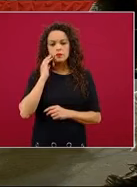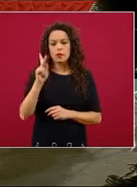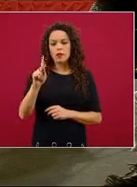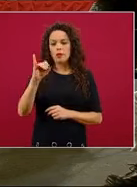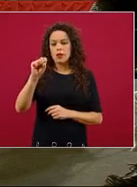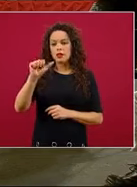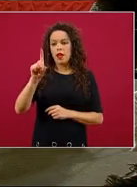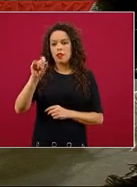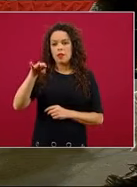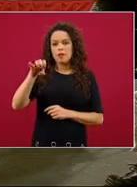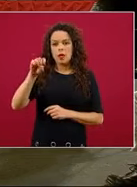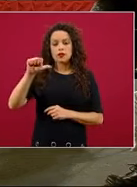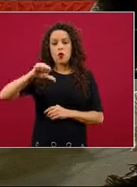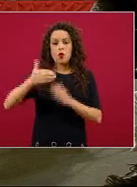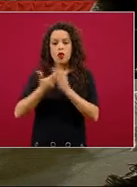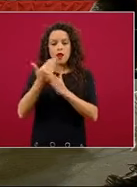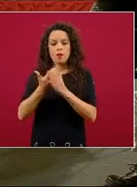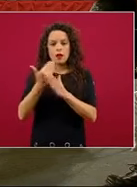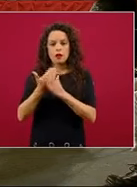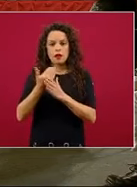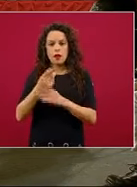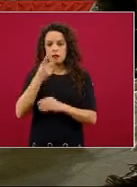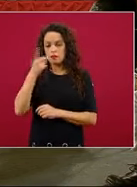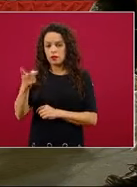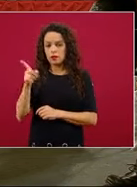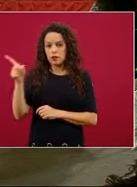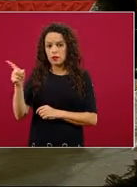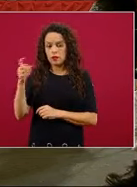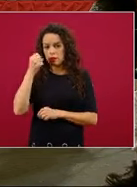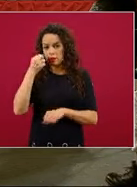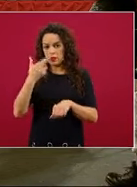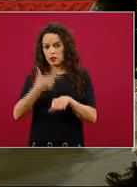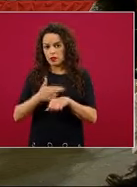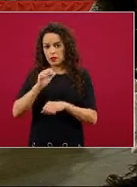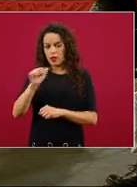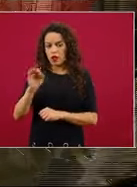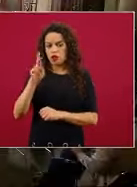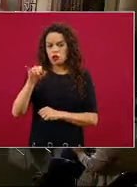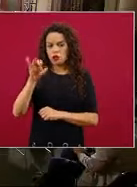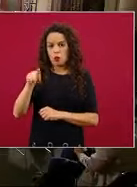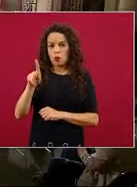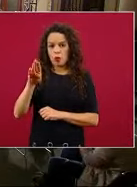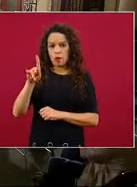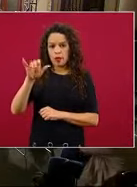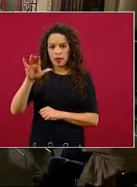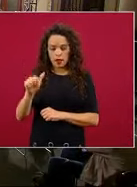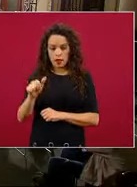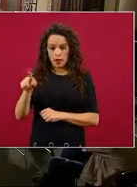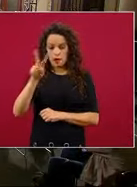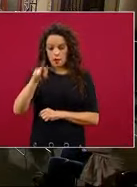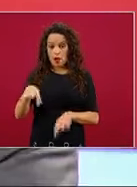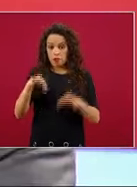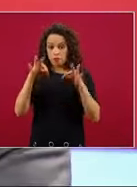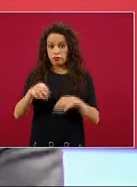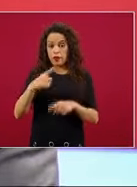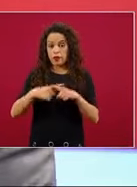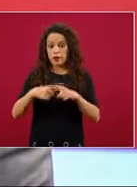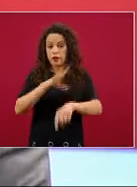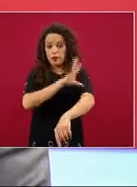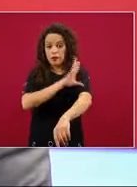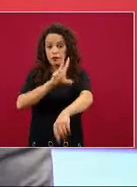PISA-DIMESA, se supo esta mañana que la Secretaría de la Función Pública, que muy atinadamente coordina y dirige